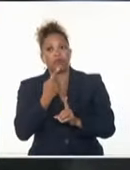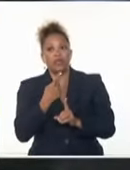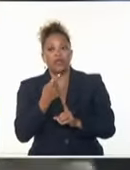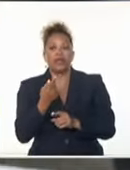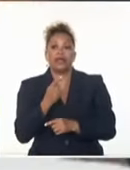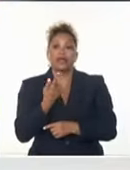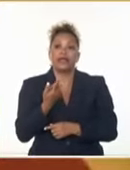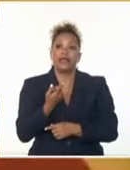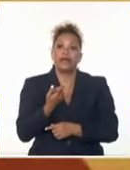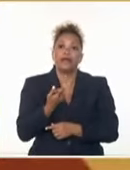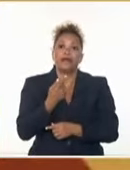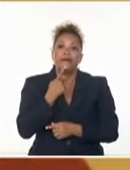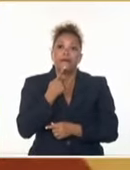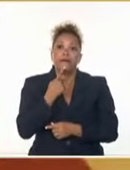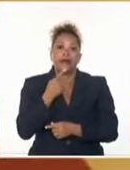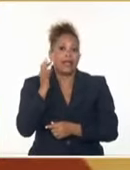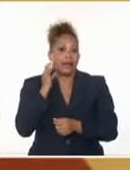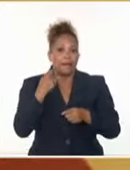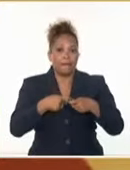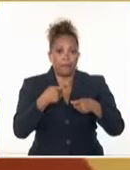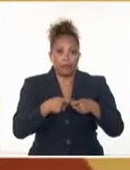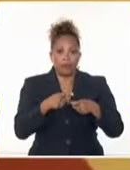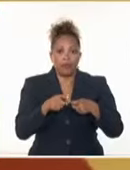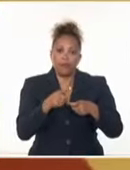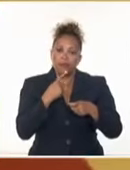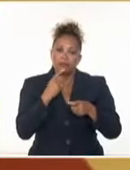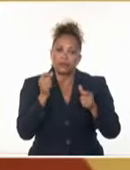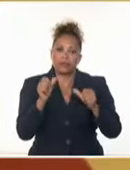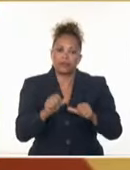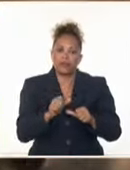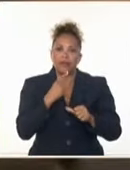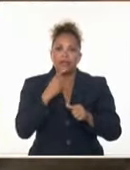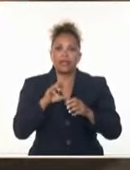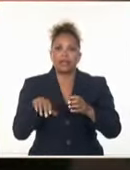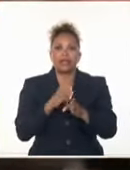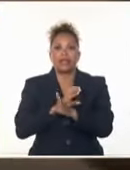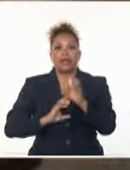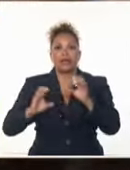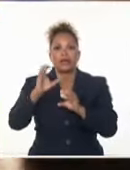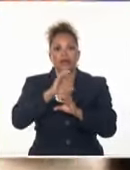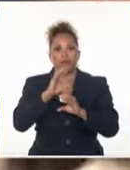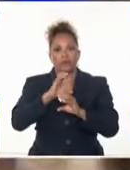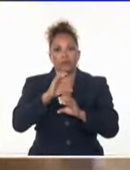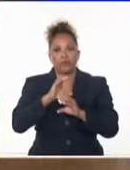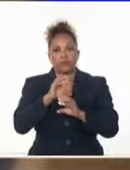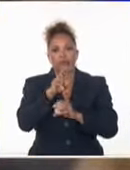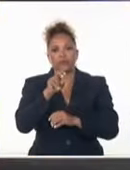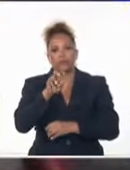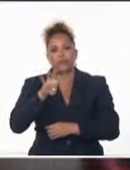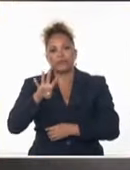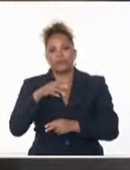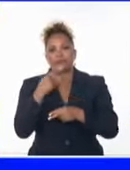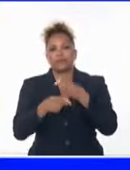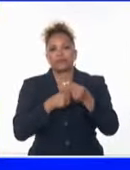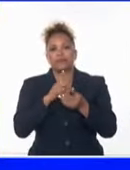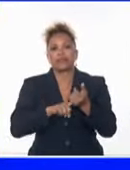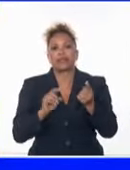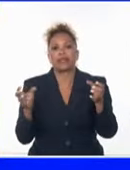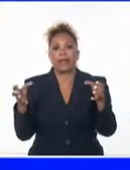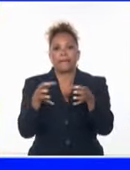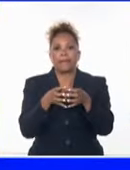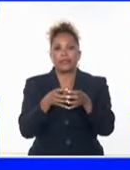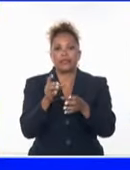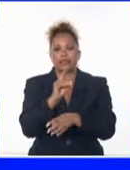de Sánchez, Begoña Gómez, durante su participación en la cumbre Europa Viva 2024, realizada por el partido ultraderechista